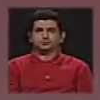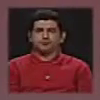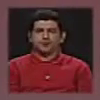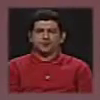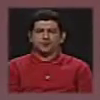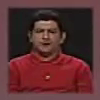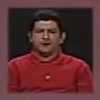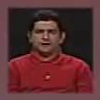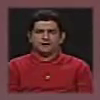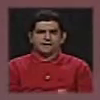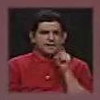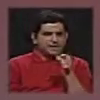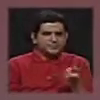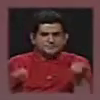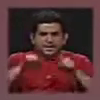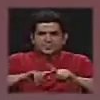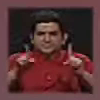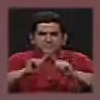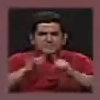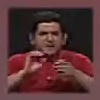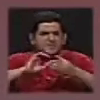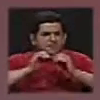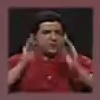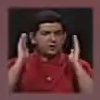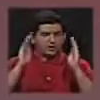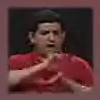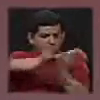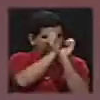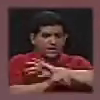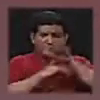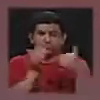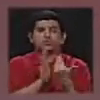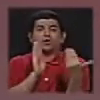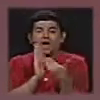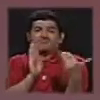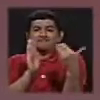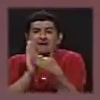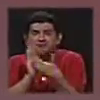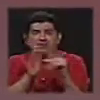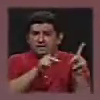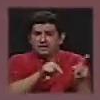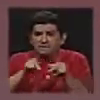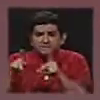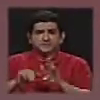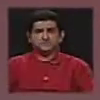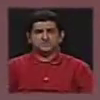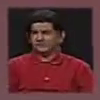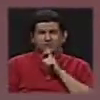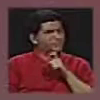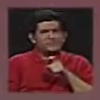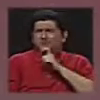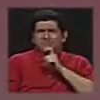gran cantidad de cambios que son todos para afectar a los ciudadanos. Es